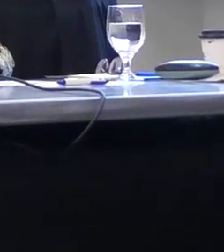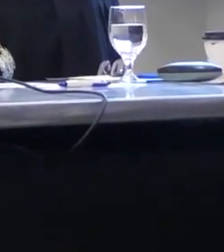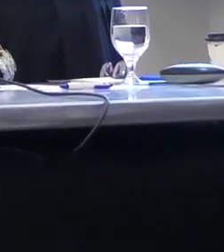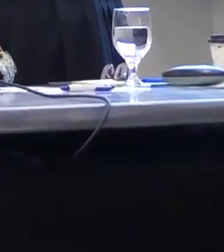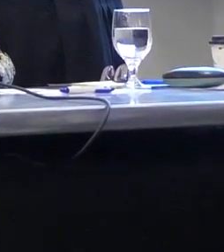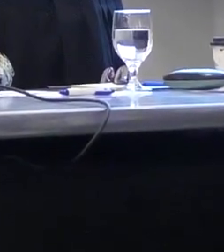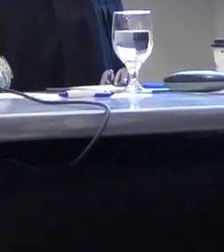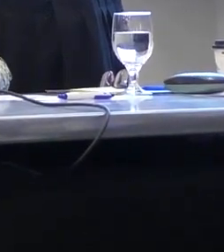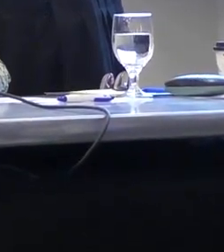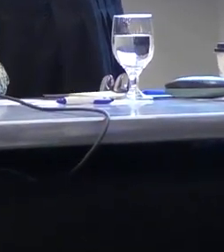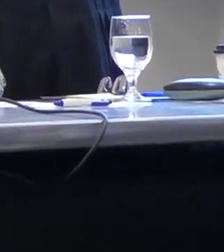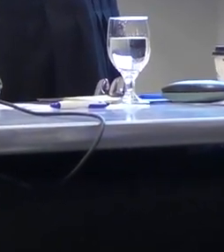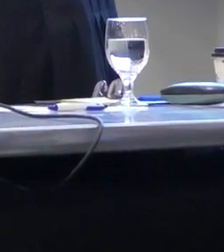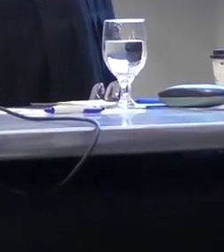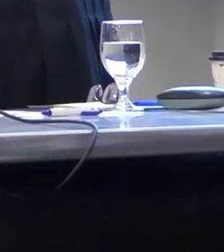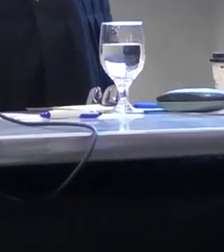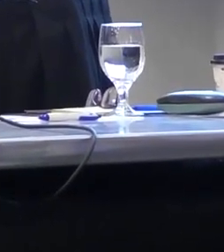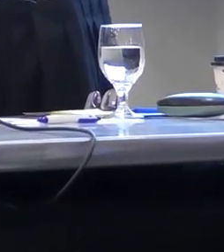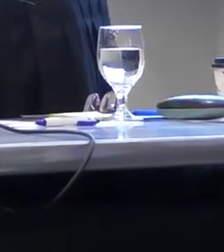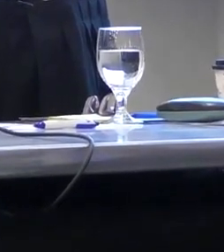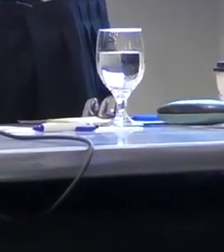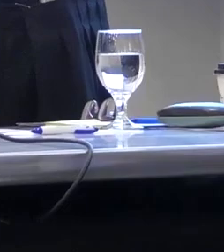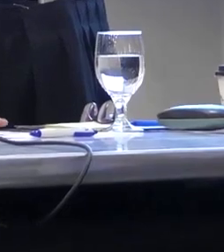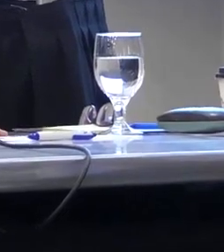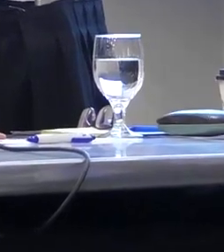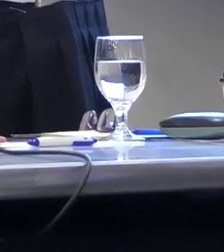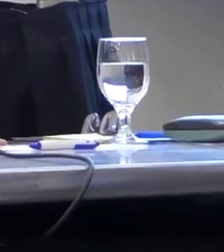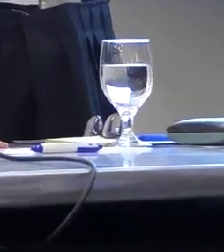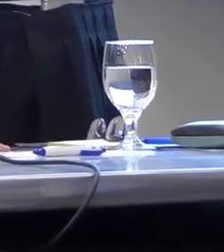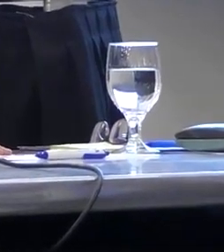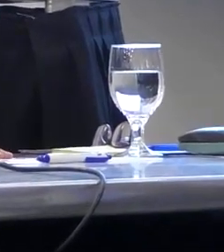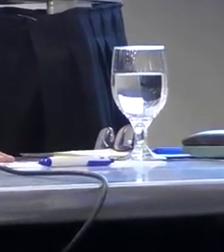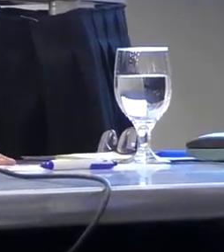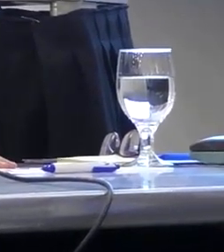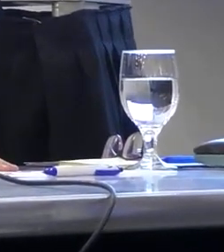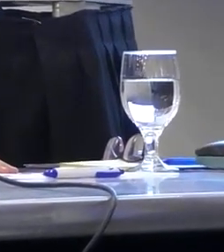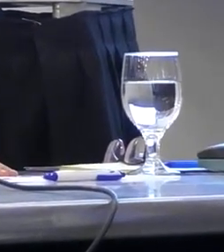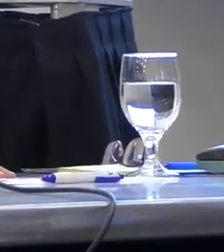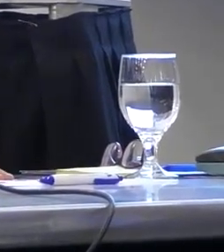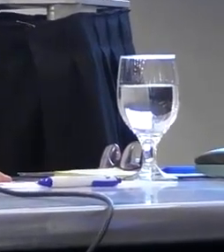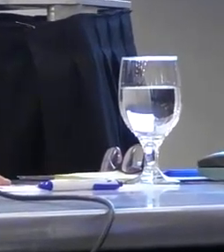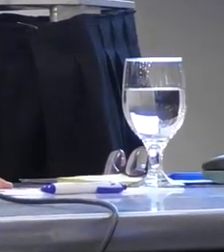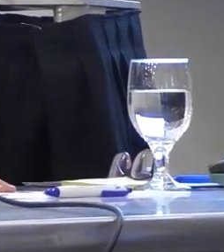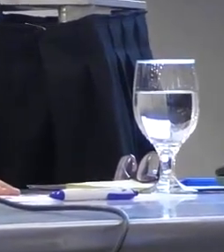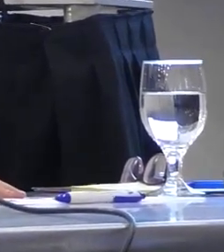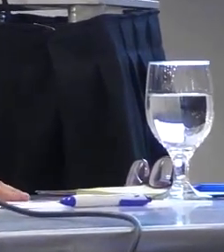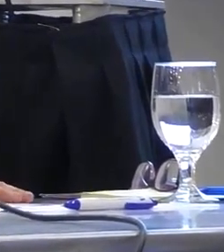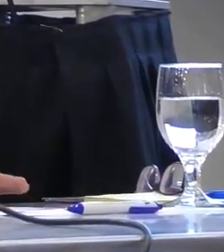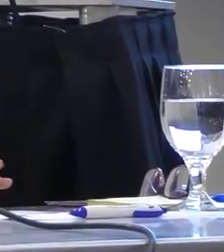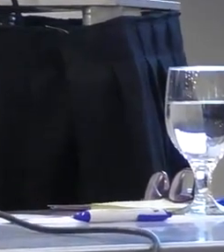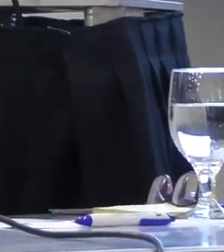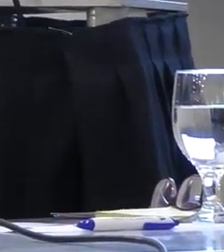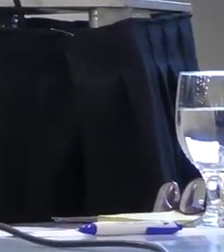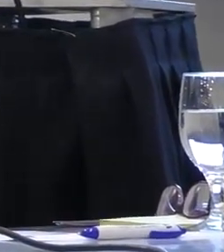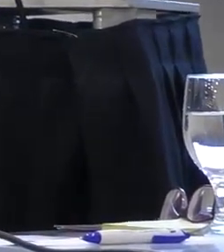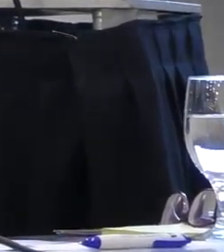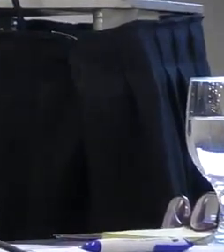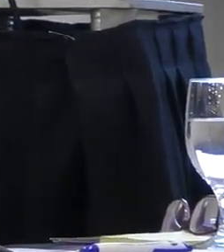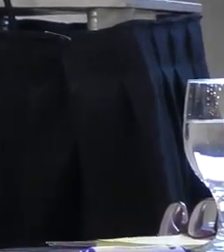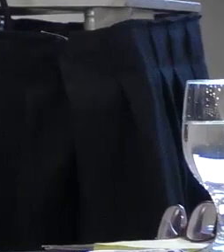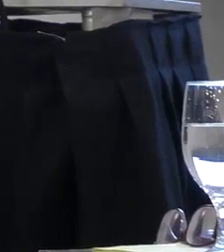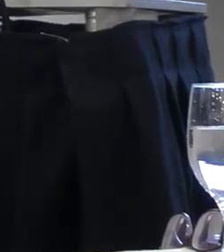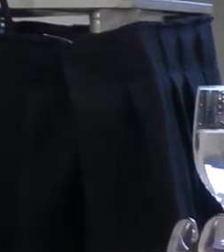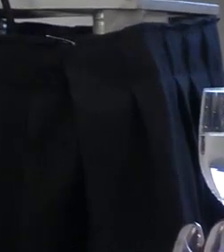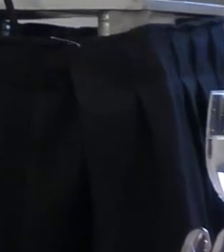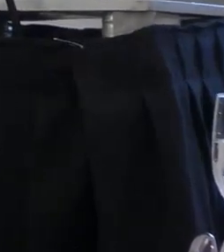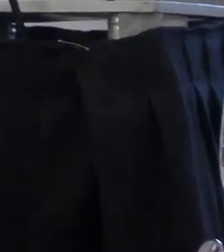económicos sociales culturales y ambientales mi nombre es gabi lloré aguilar y soy directora ejecutiva adjunta del center for economic and social